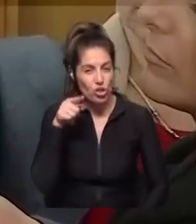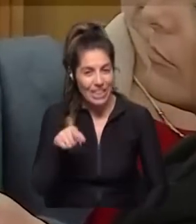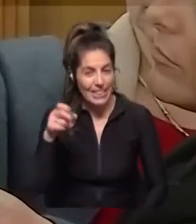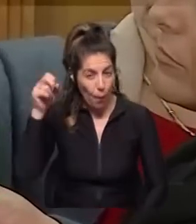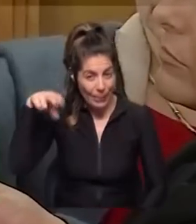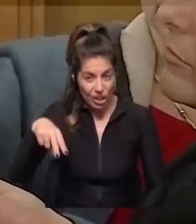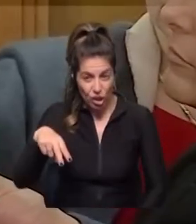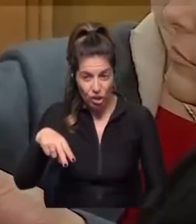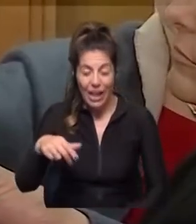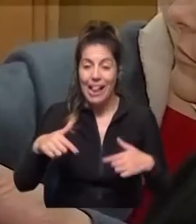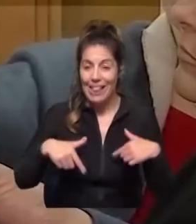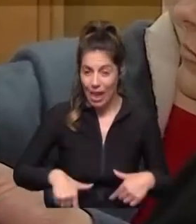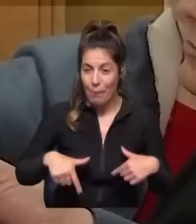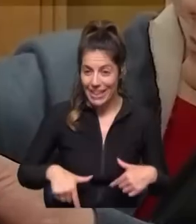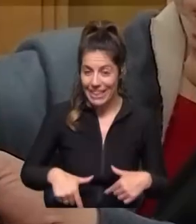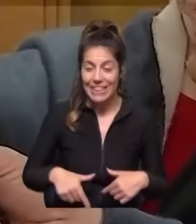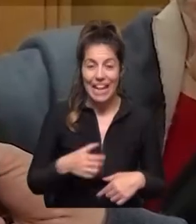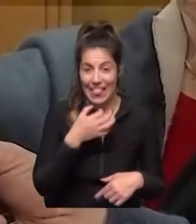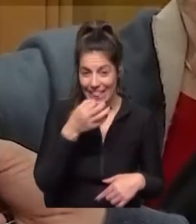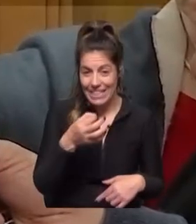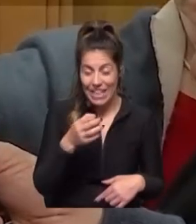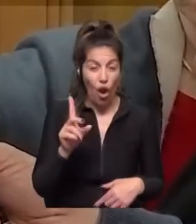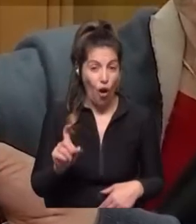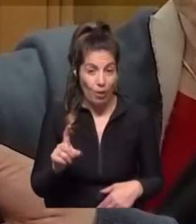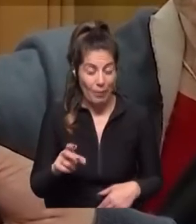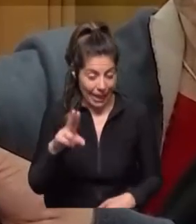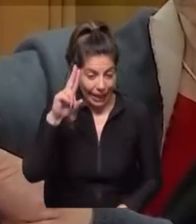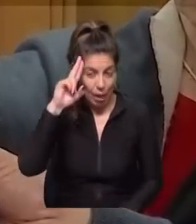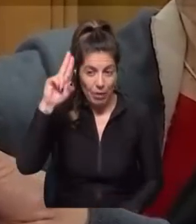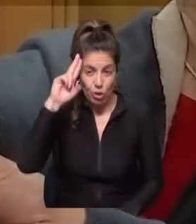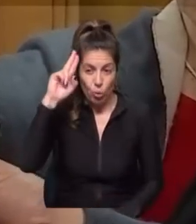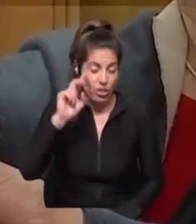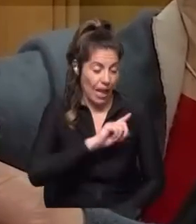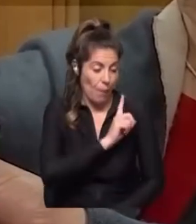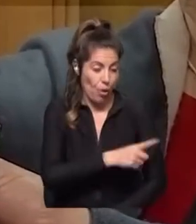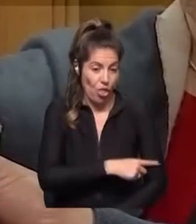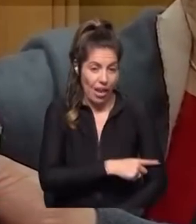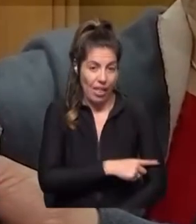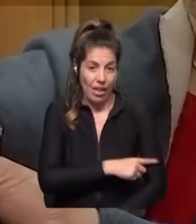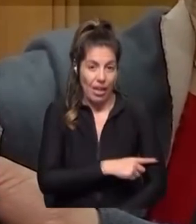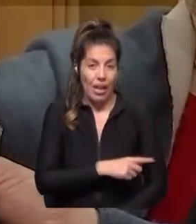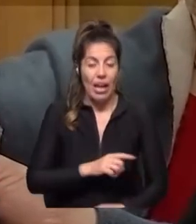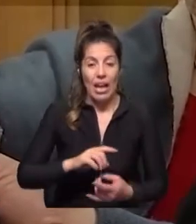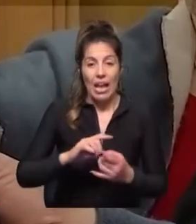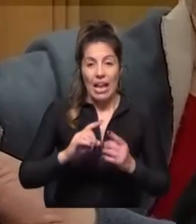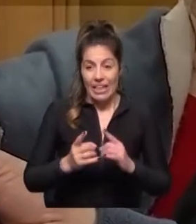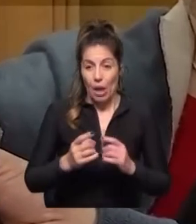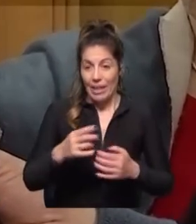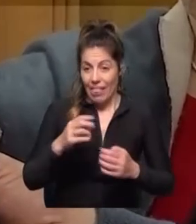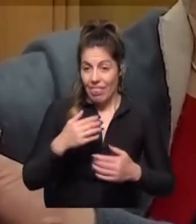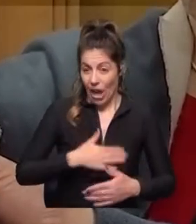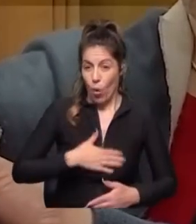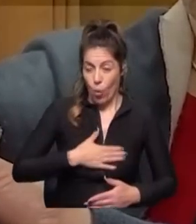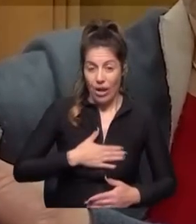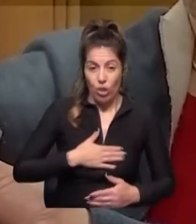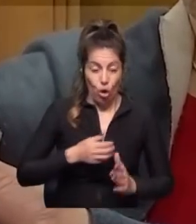de vista y la ministrar que bueno ella obviamente es muy respetuosa del poder legislativo pero que están de acuerdo con los artículos por